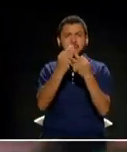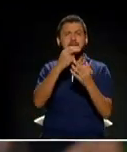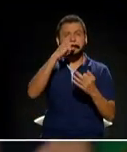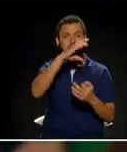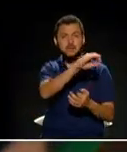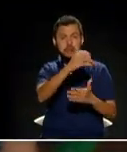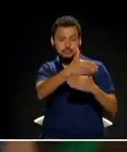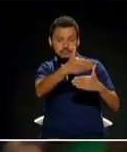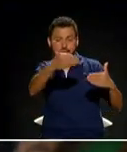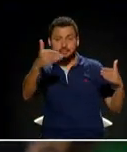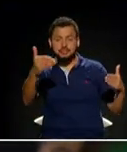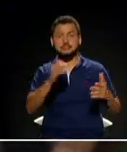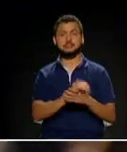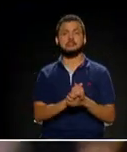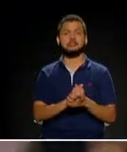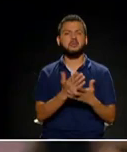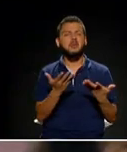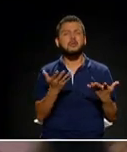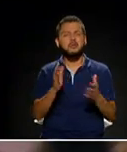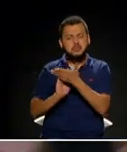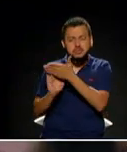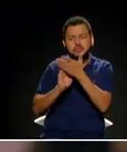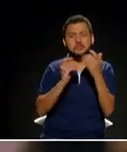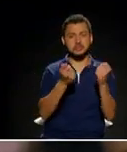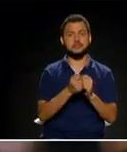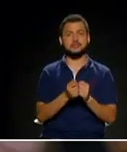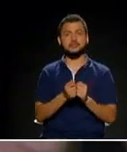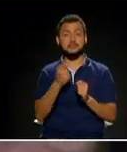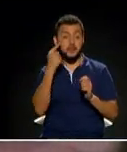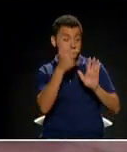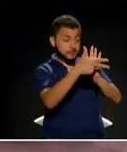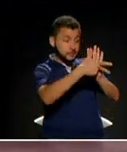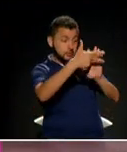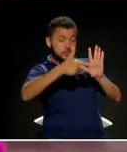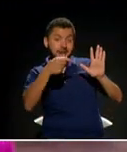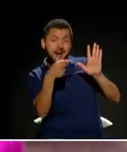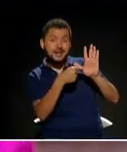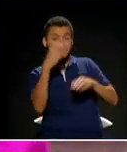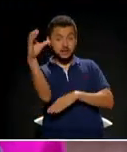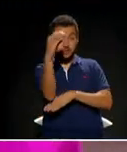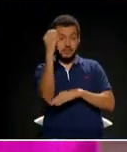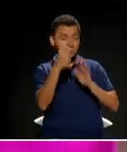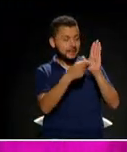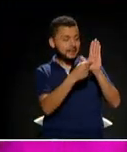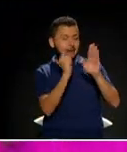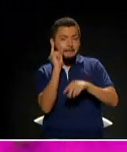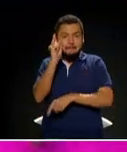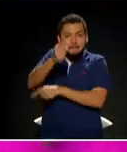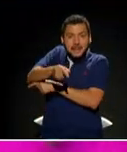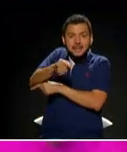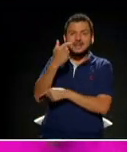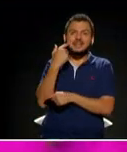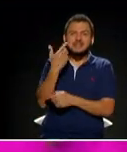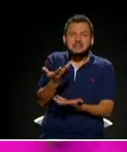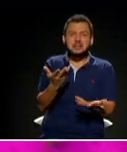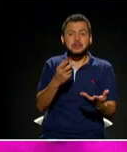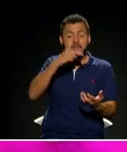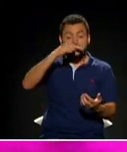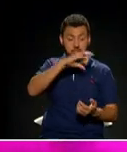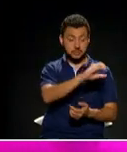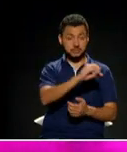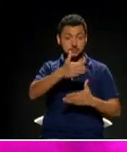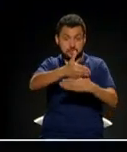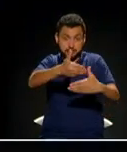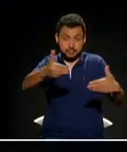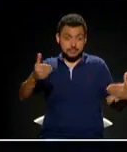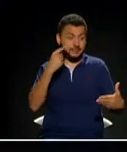prevalentes por encima o superiores por encima de cualquier otro derecho y el esfuerzo fundamental del estado ha de ser garantizar que estos niños así